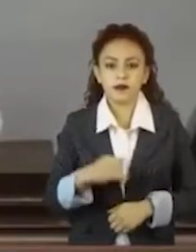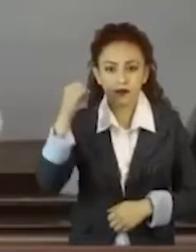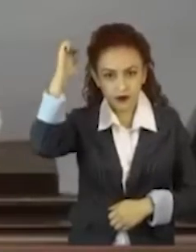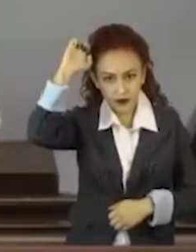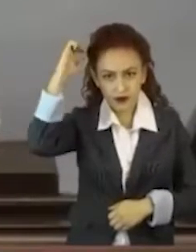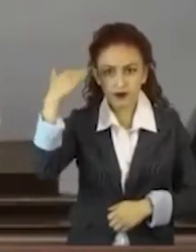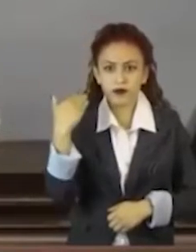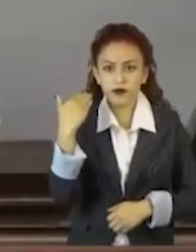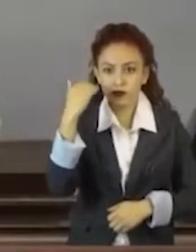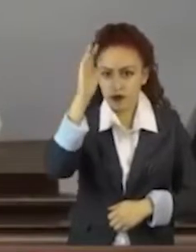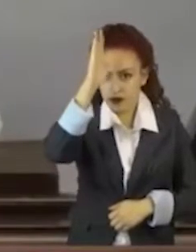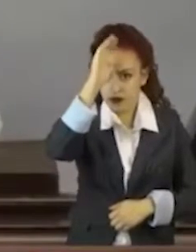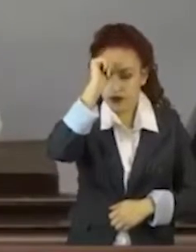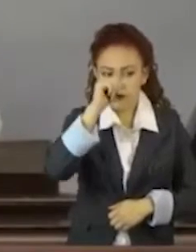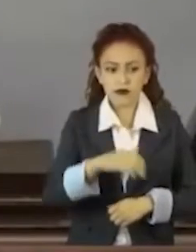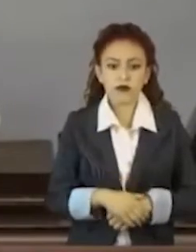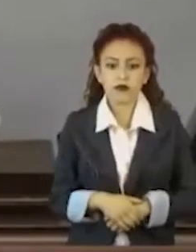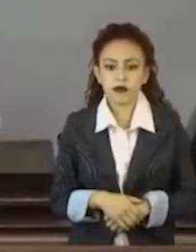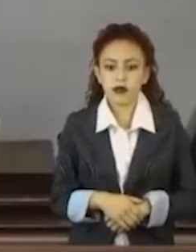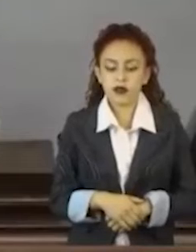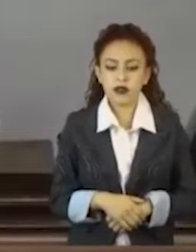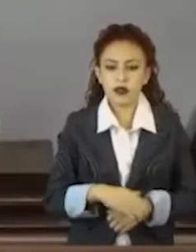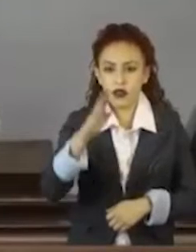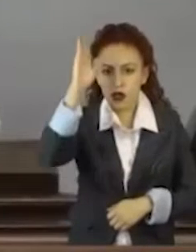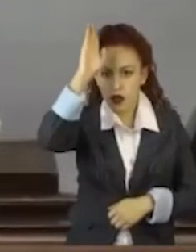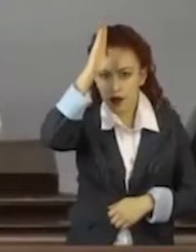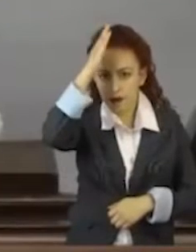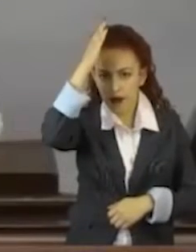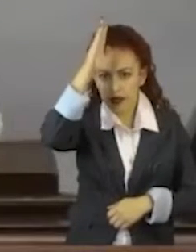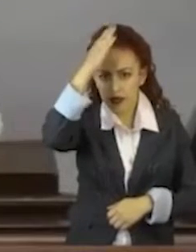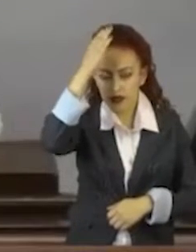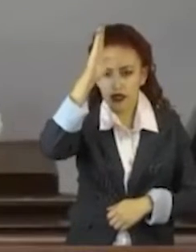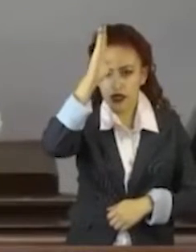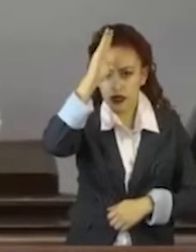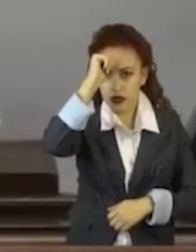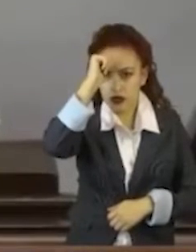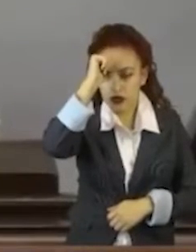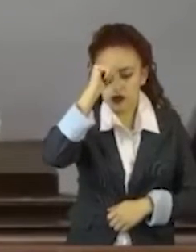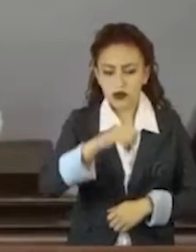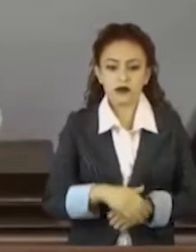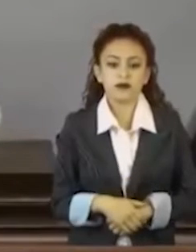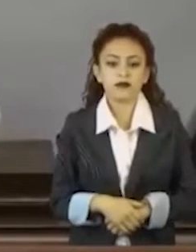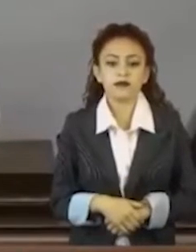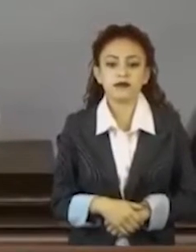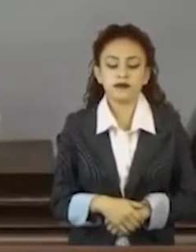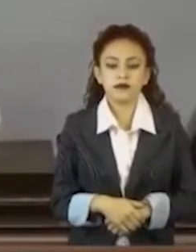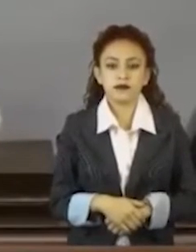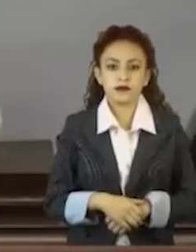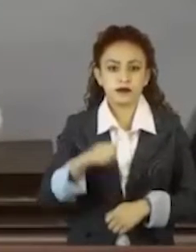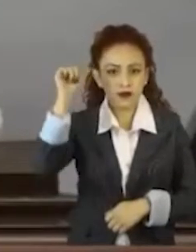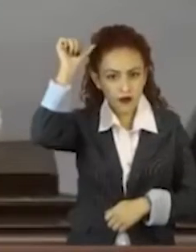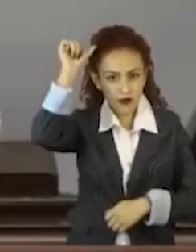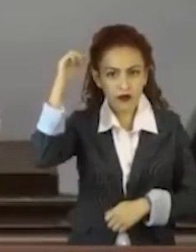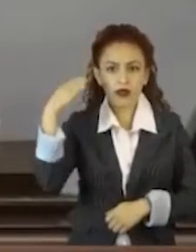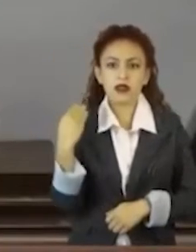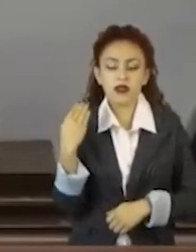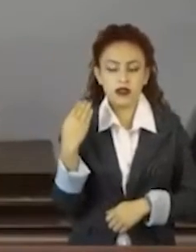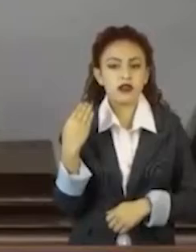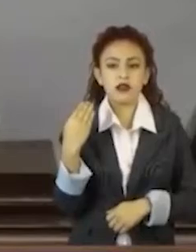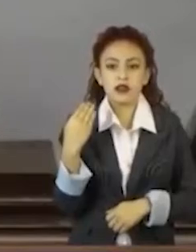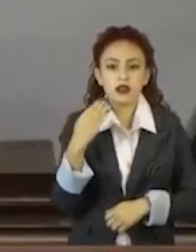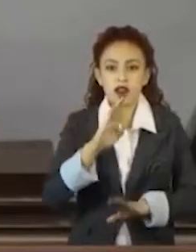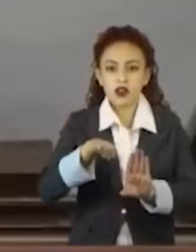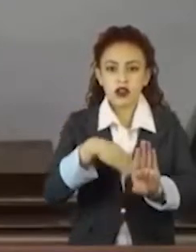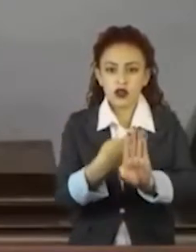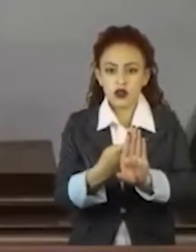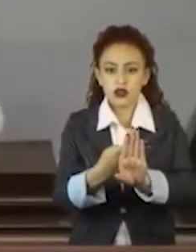Isauro Hernández Heréndira, a favor. Gaona García Baltasar, a favor. Hernández Íñiguez